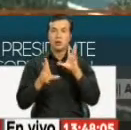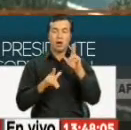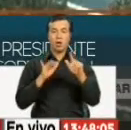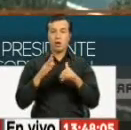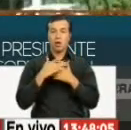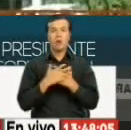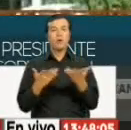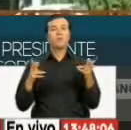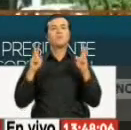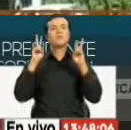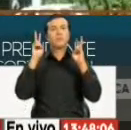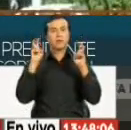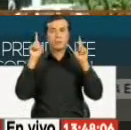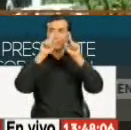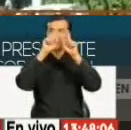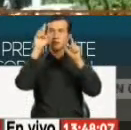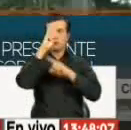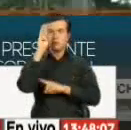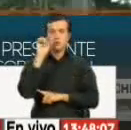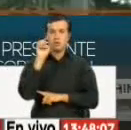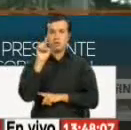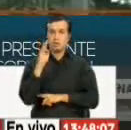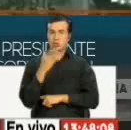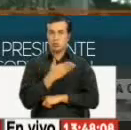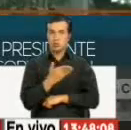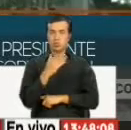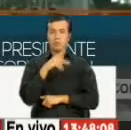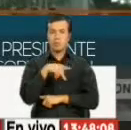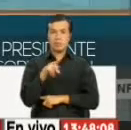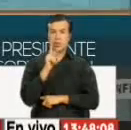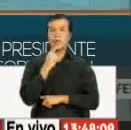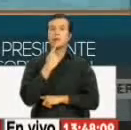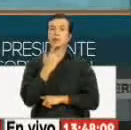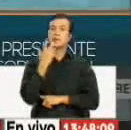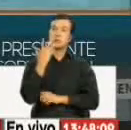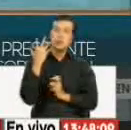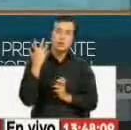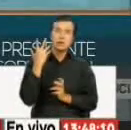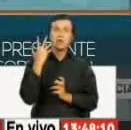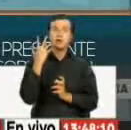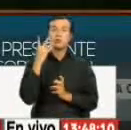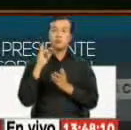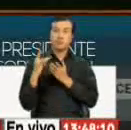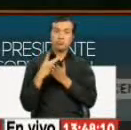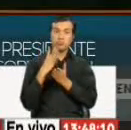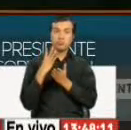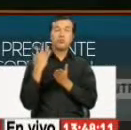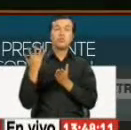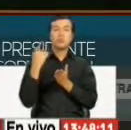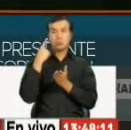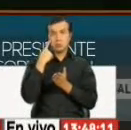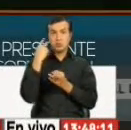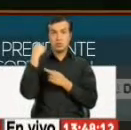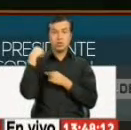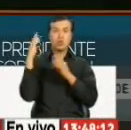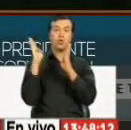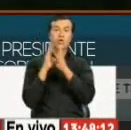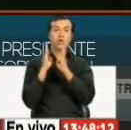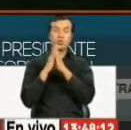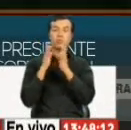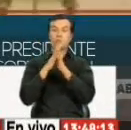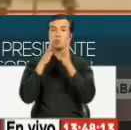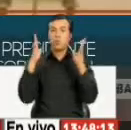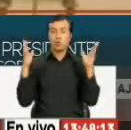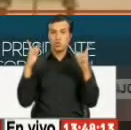corrupción vinculados a la empresa odebrecht kuczynski busca un milagro que frene su destitución que está en manos del congreso de